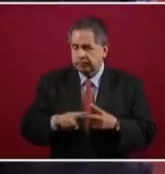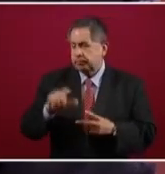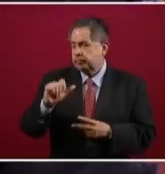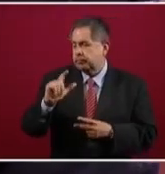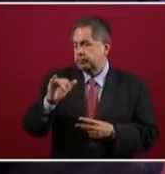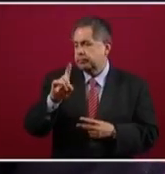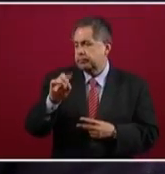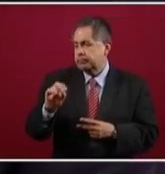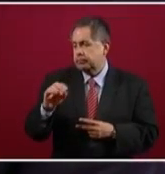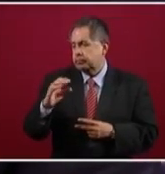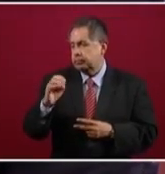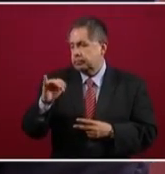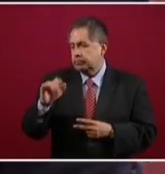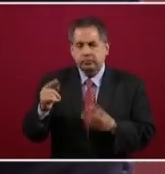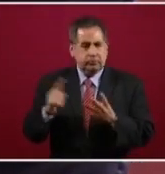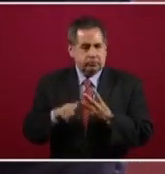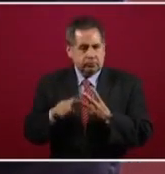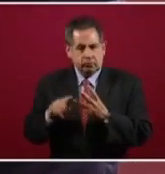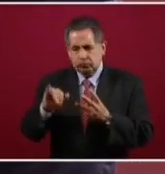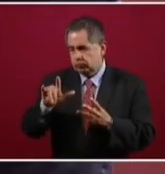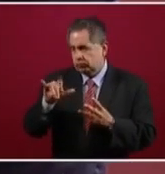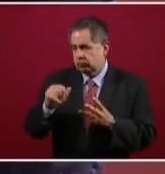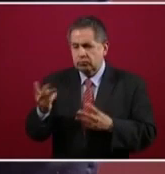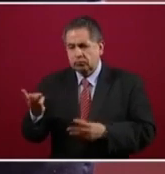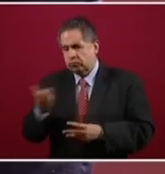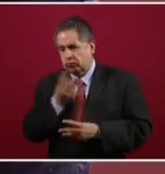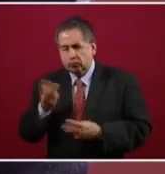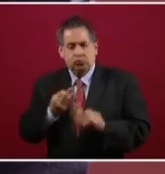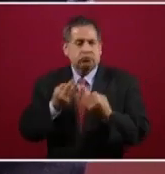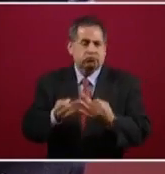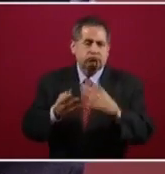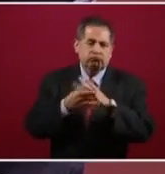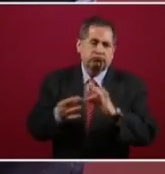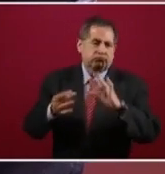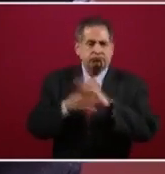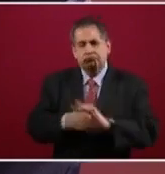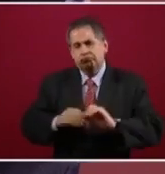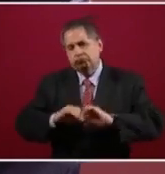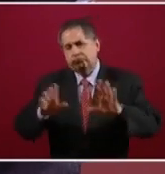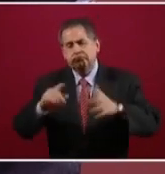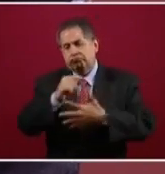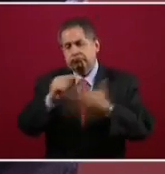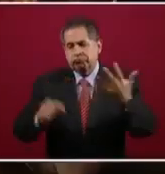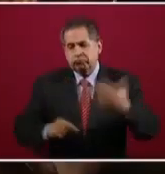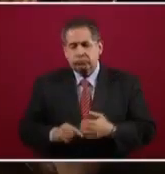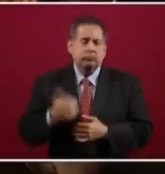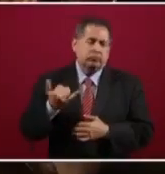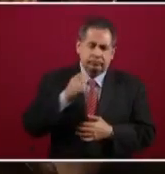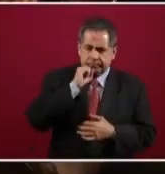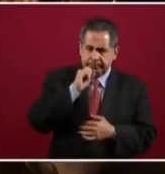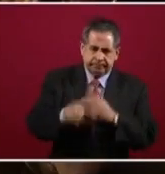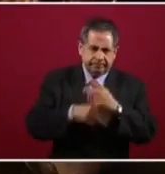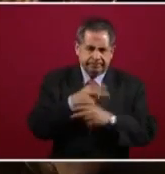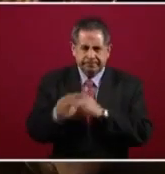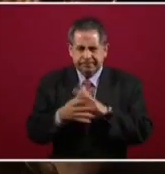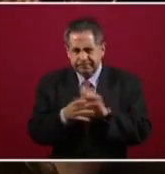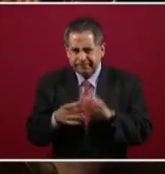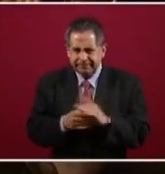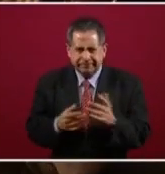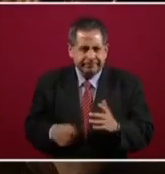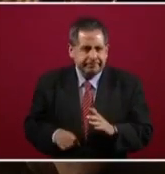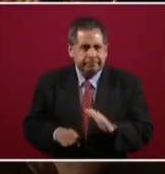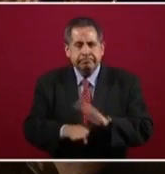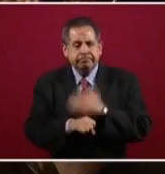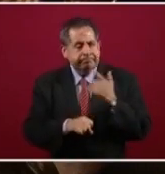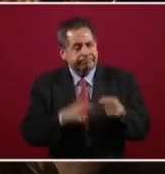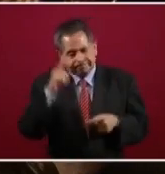Encinas y Julio Scherer y que les hagan la presentación. Y si no, que también se dé la explicación por qué